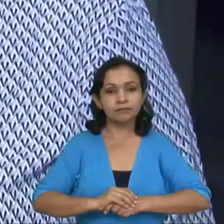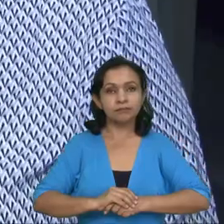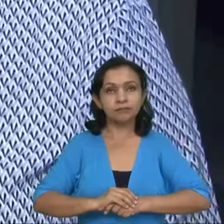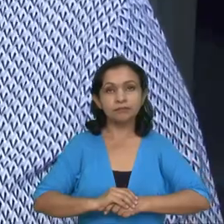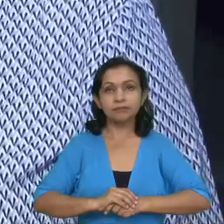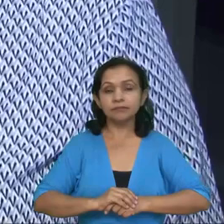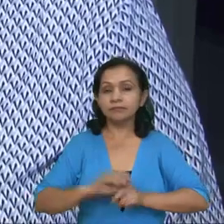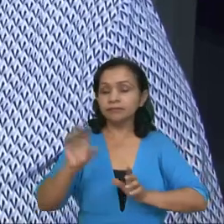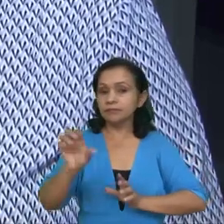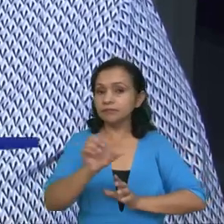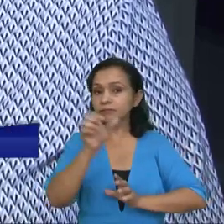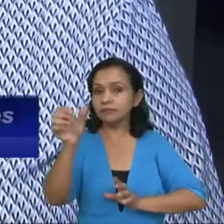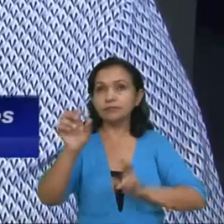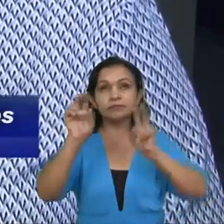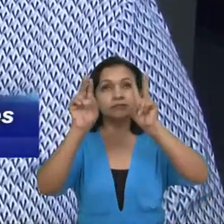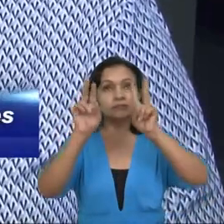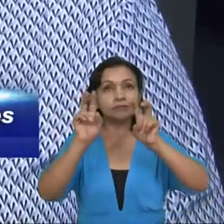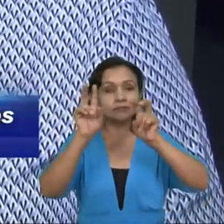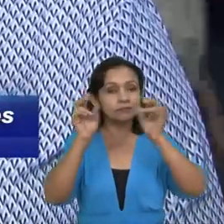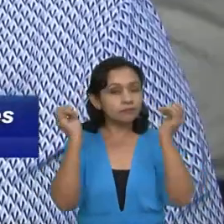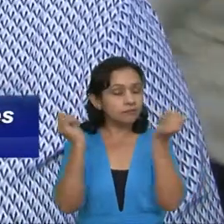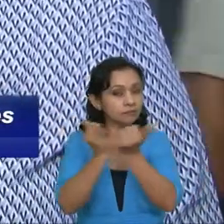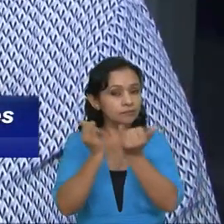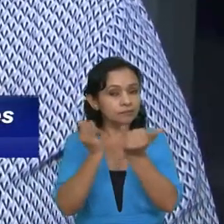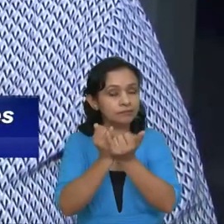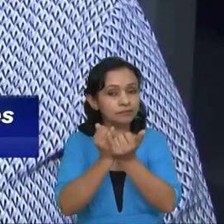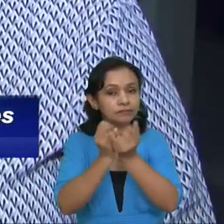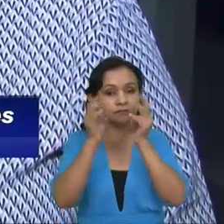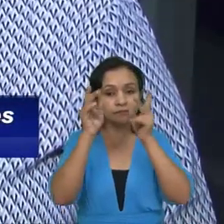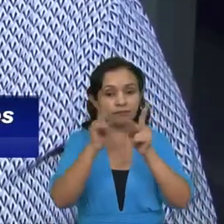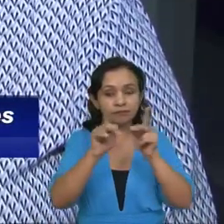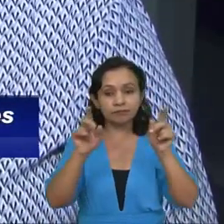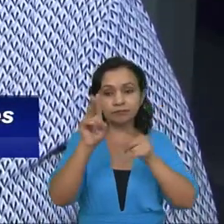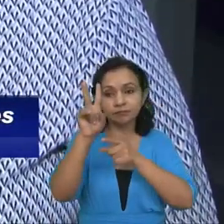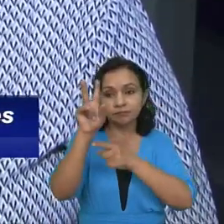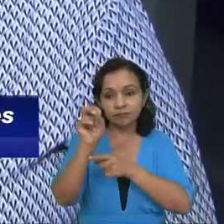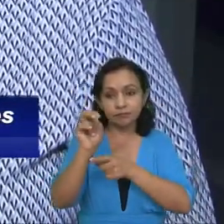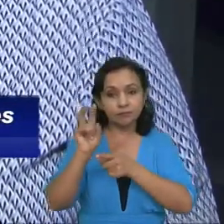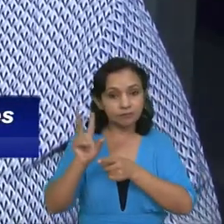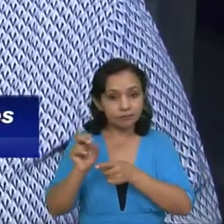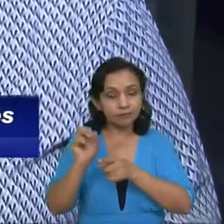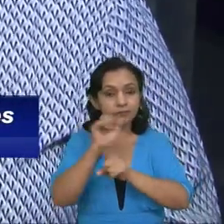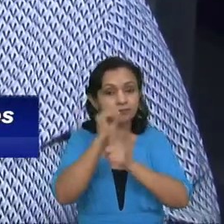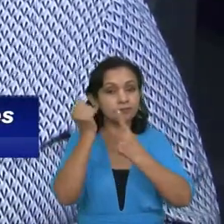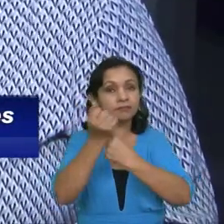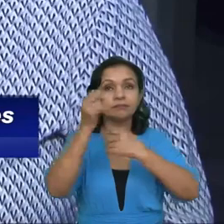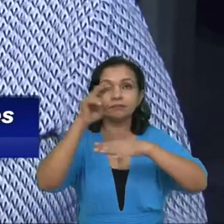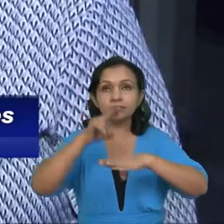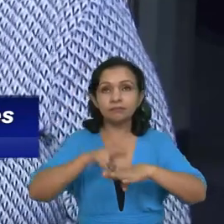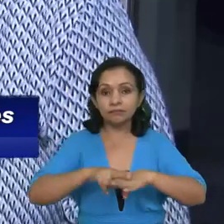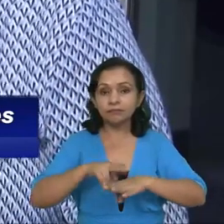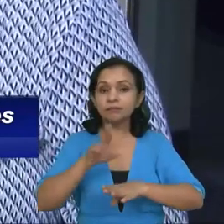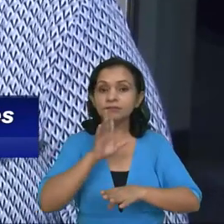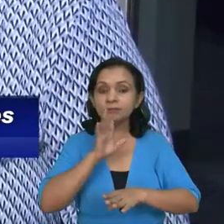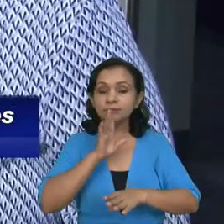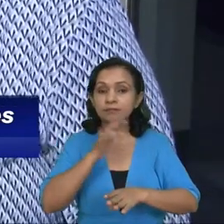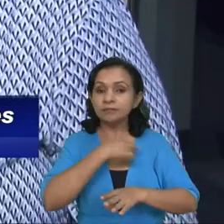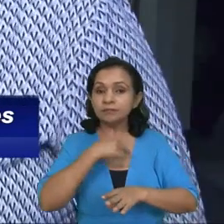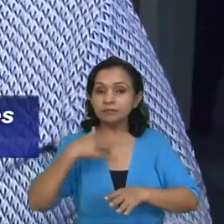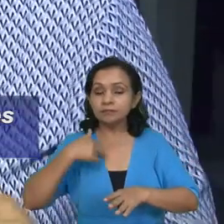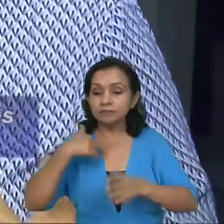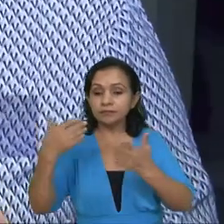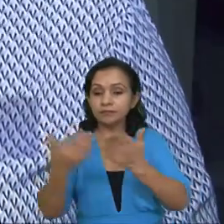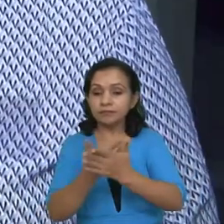lo otro es que también en el plan 2020 la asamblea nacional se habló de la creación de